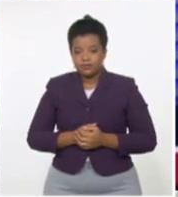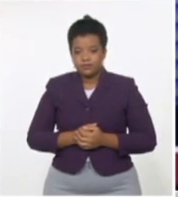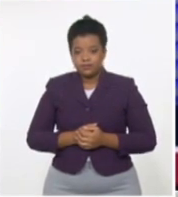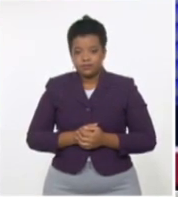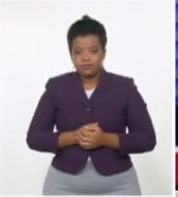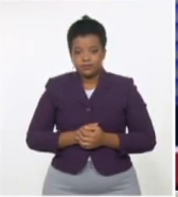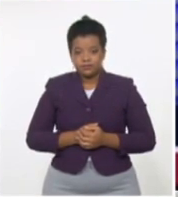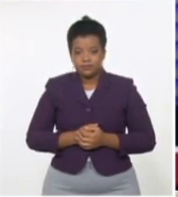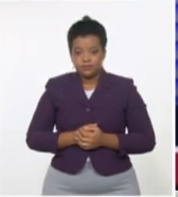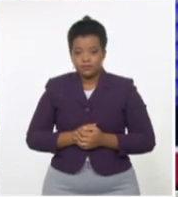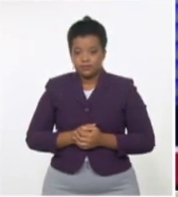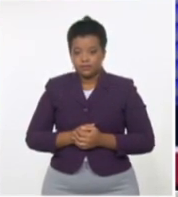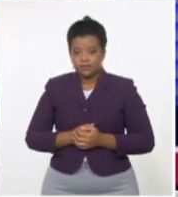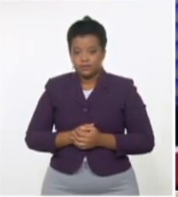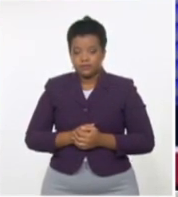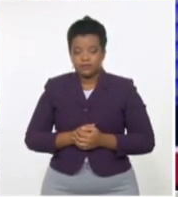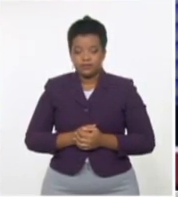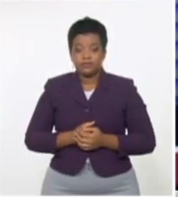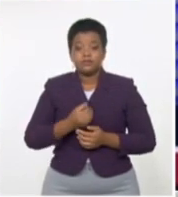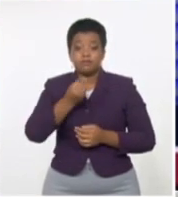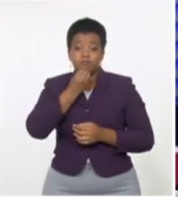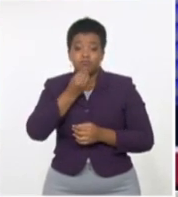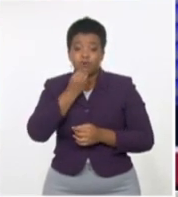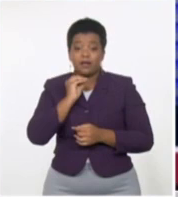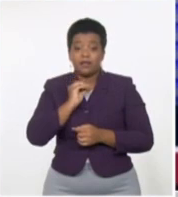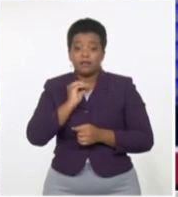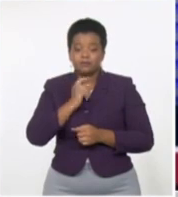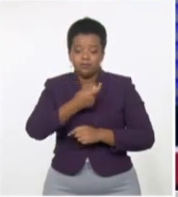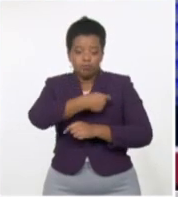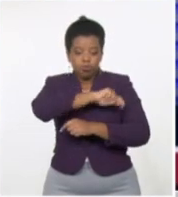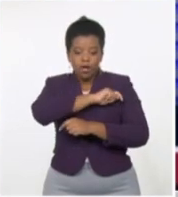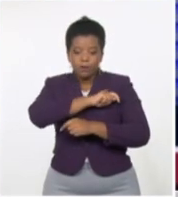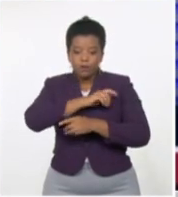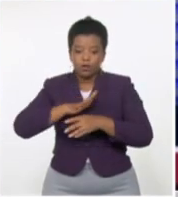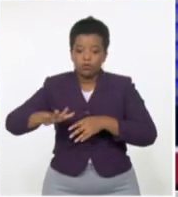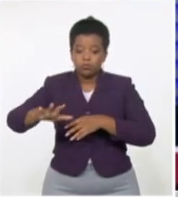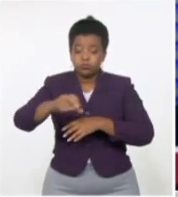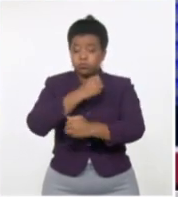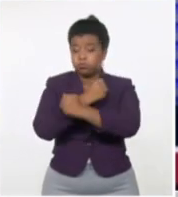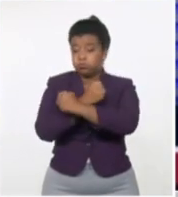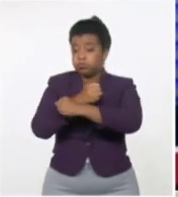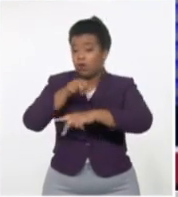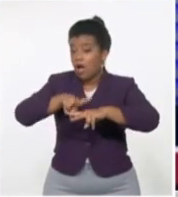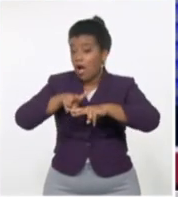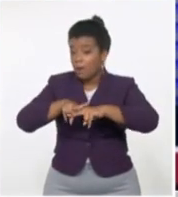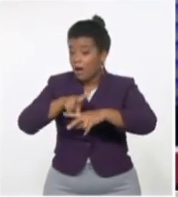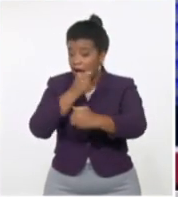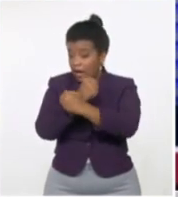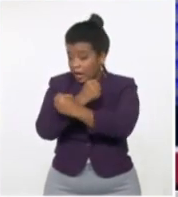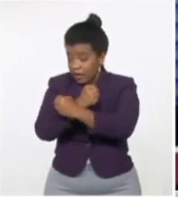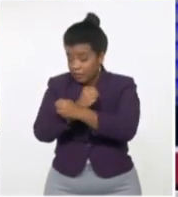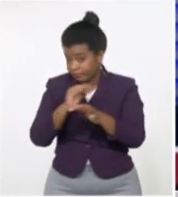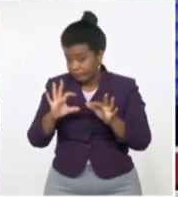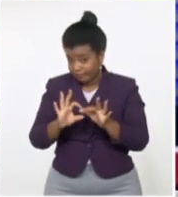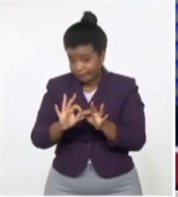gran cantidad de personas que están sometidas a riesgo. La población de La Habana es una población de alto